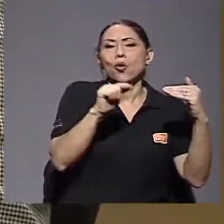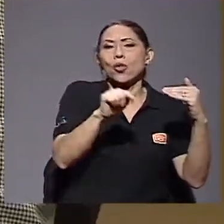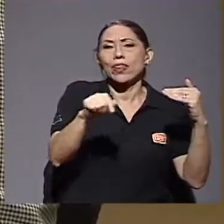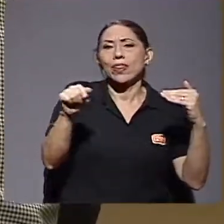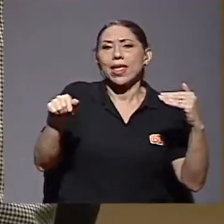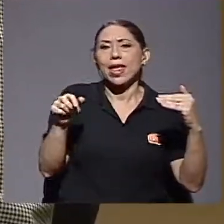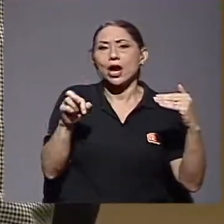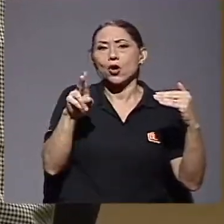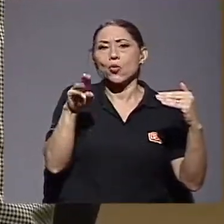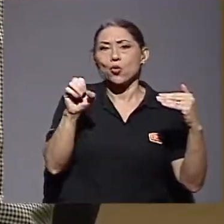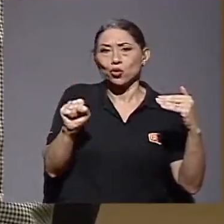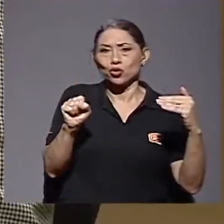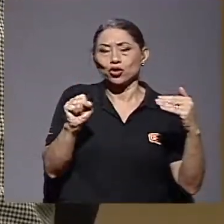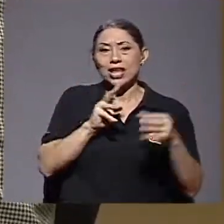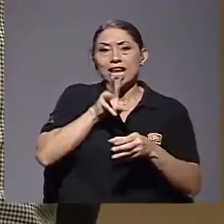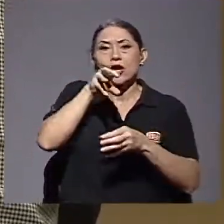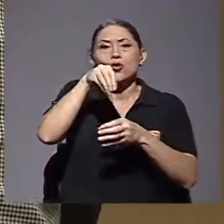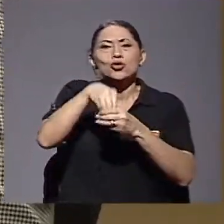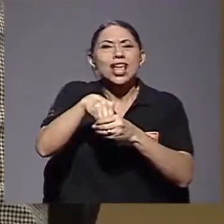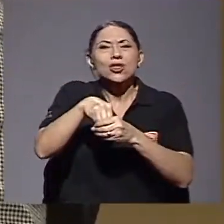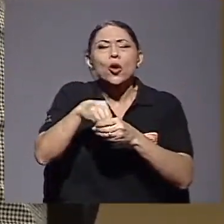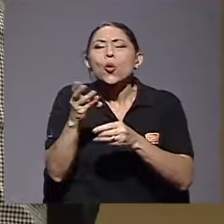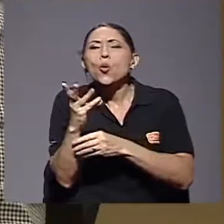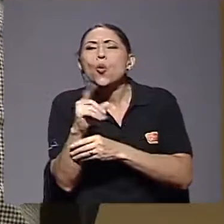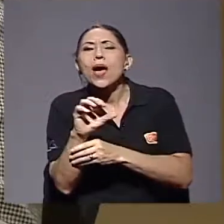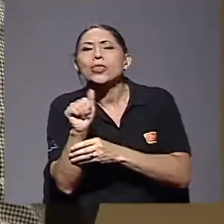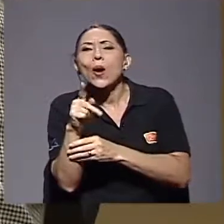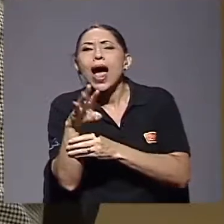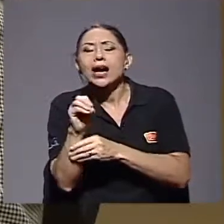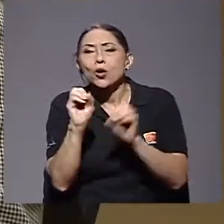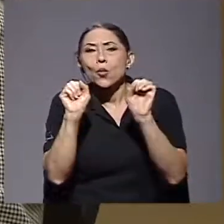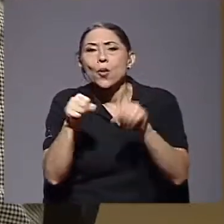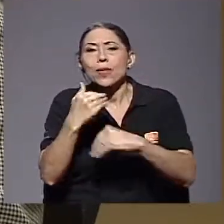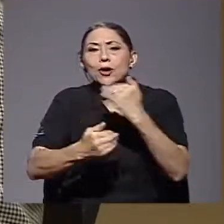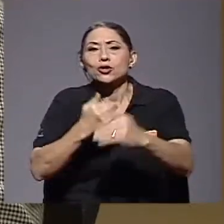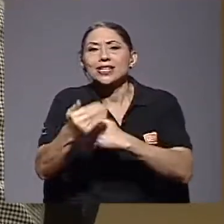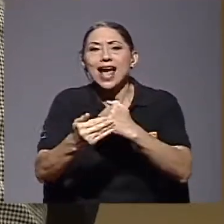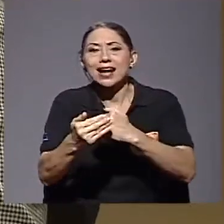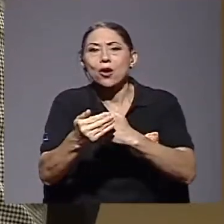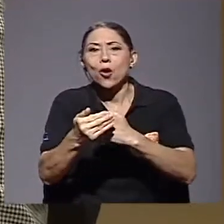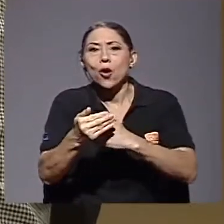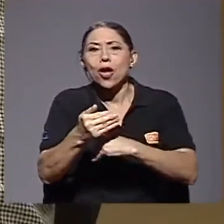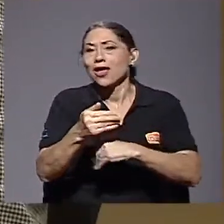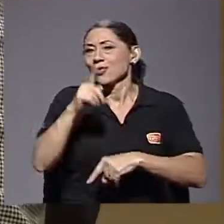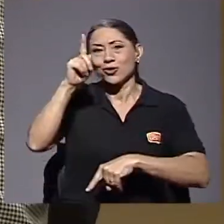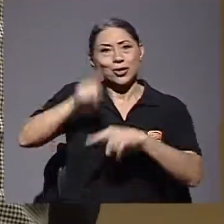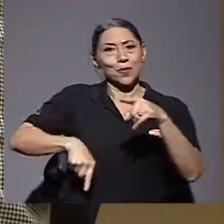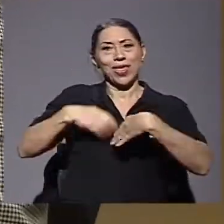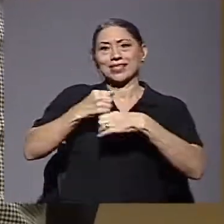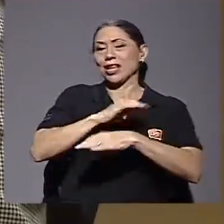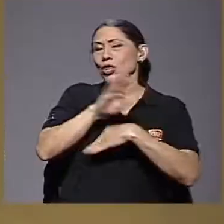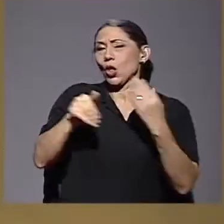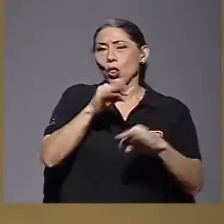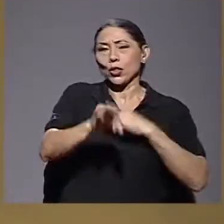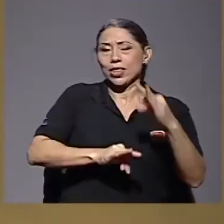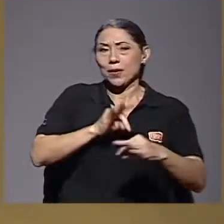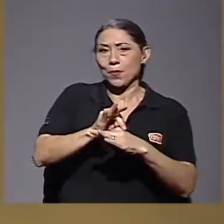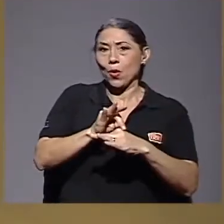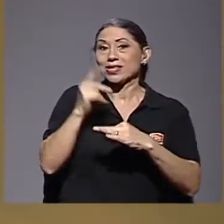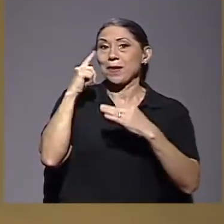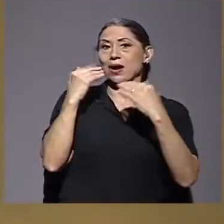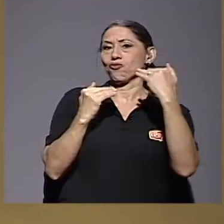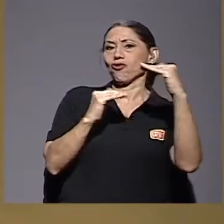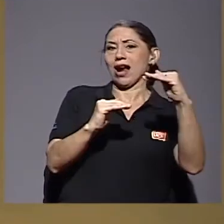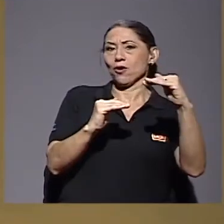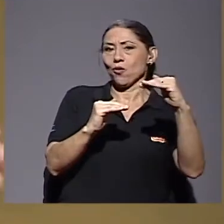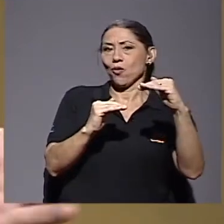puede procesar un crudo. Por lo tanto, no puede procesar todo tipo de crudos. Eso se diseña para un rango. Eso es importante. O sea, las refinerías